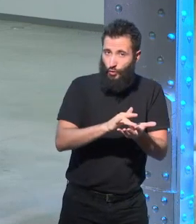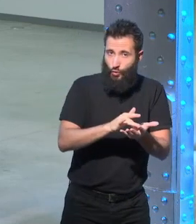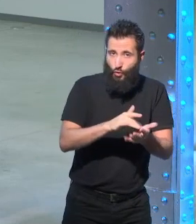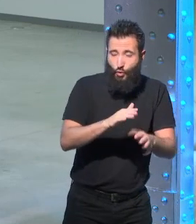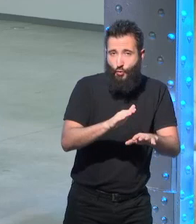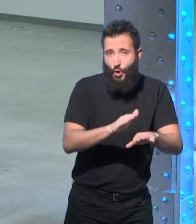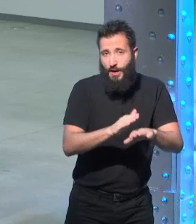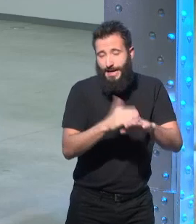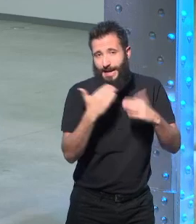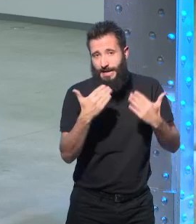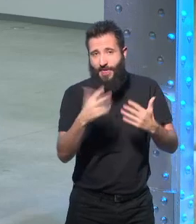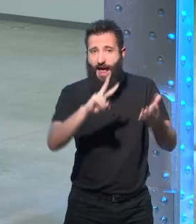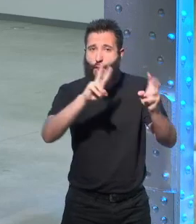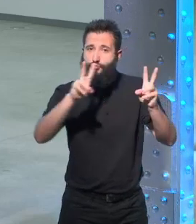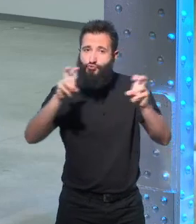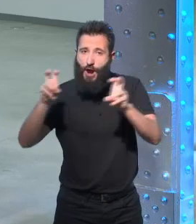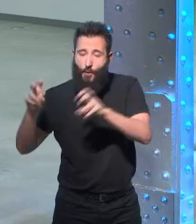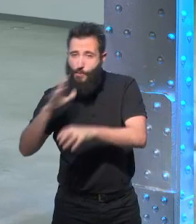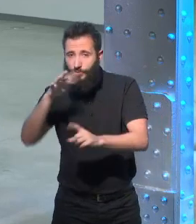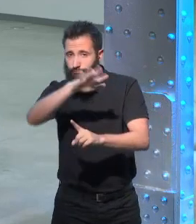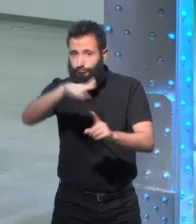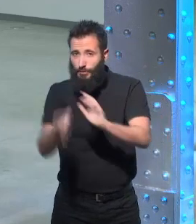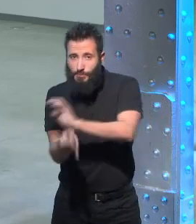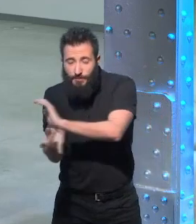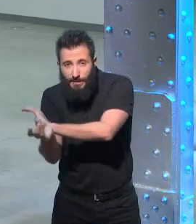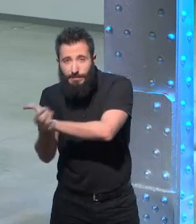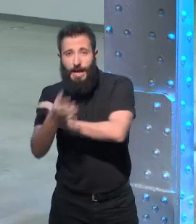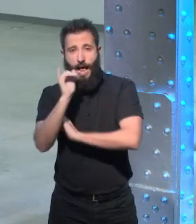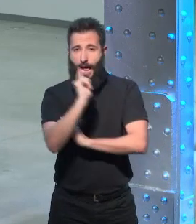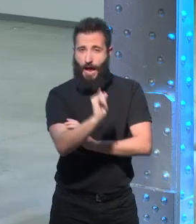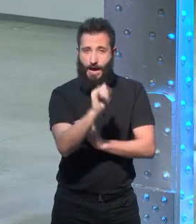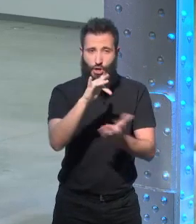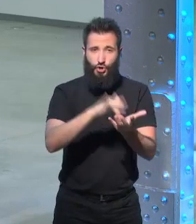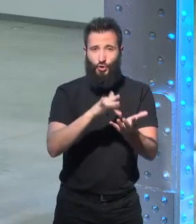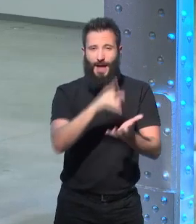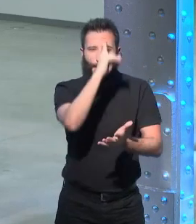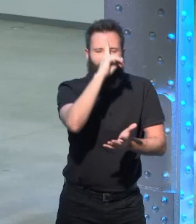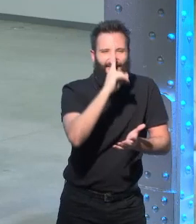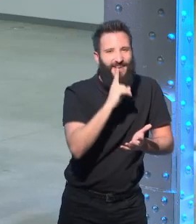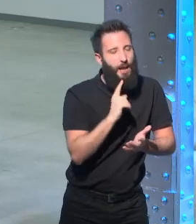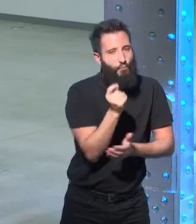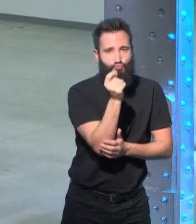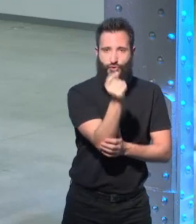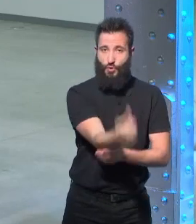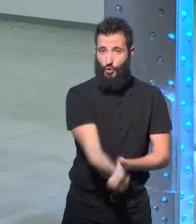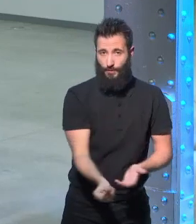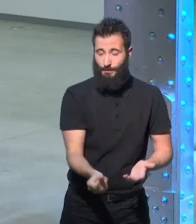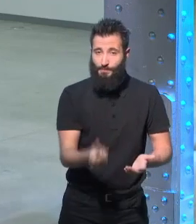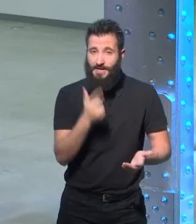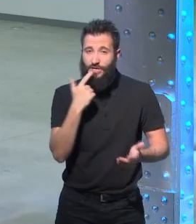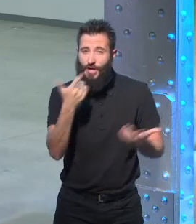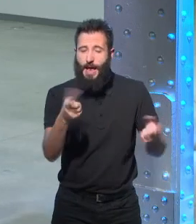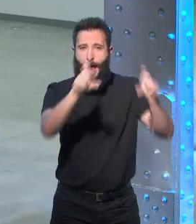lo innovador de todo esto y de todo este ecosistema, existe una gran escasez de perfiles de este tipo.